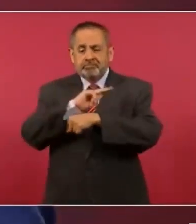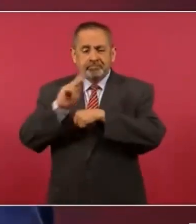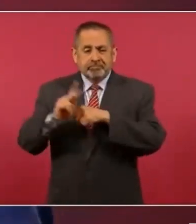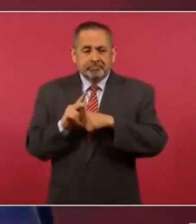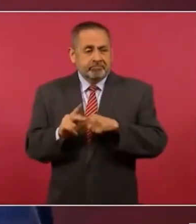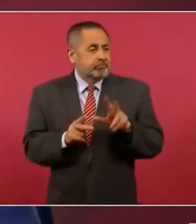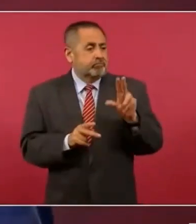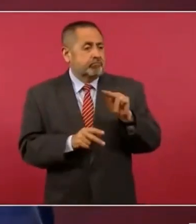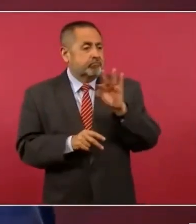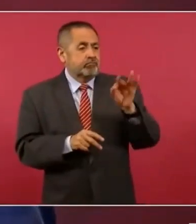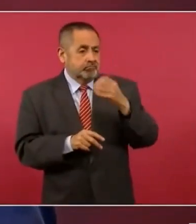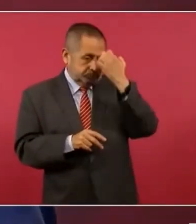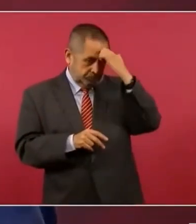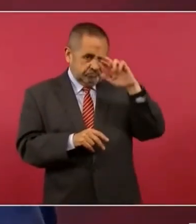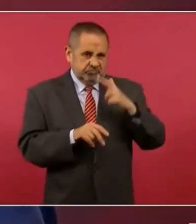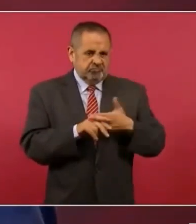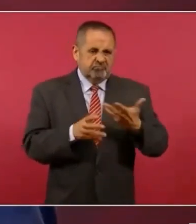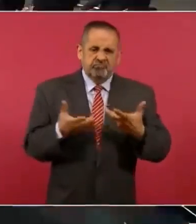en el país,